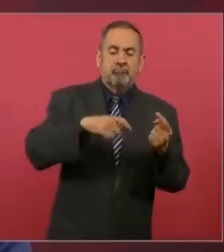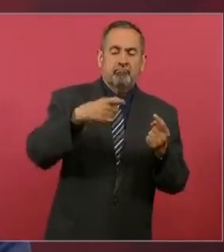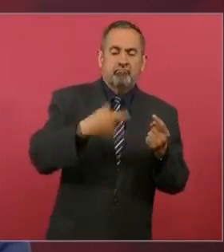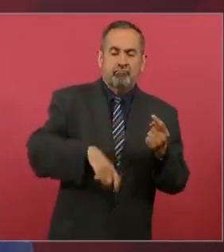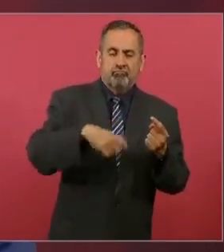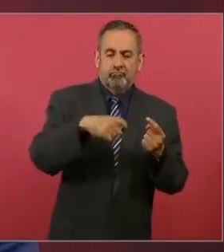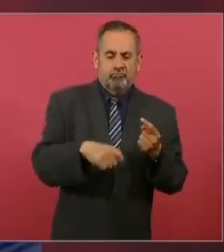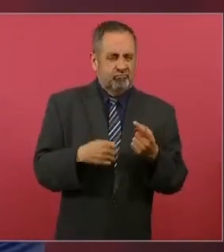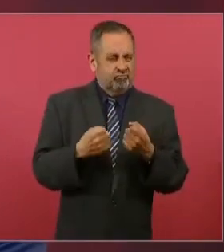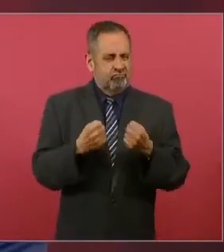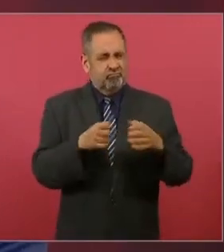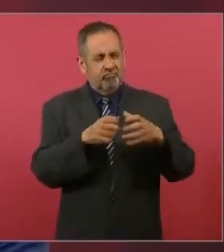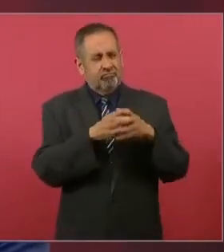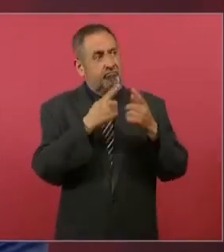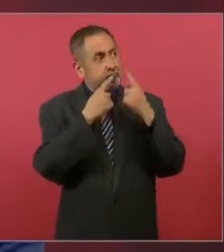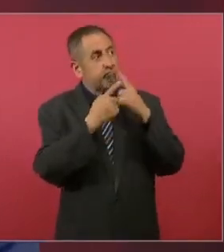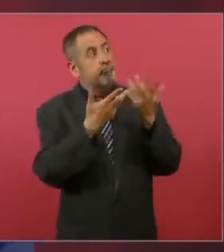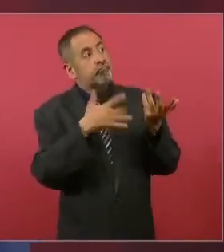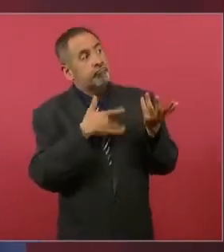de los potentados, ¿no?,